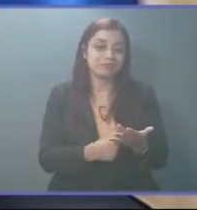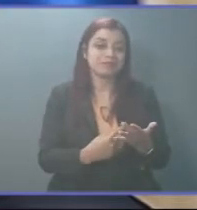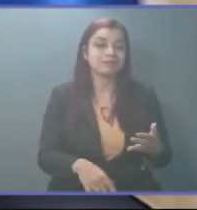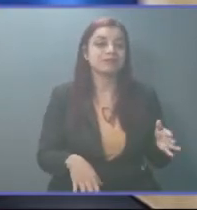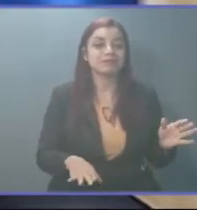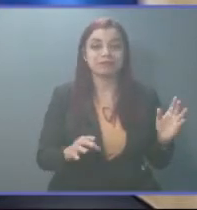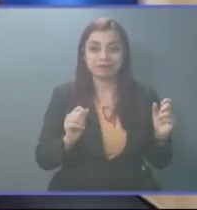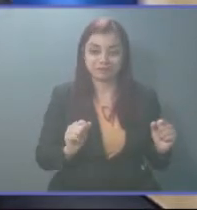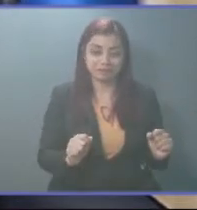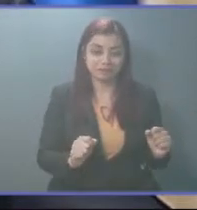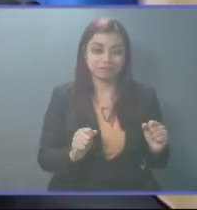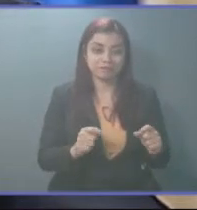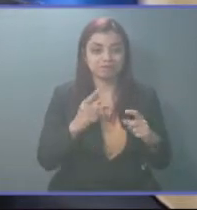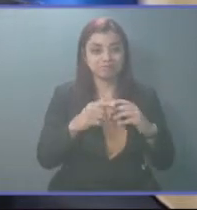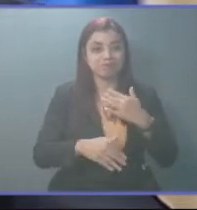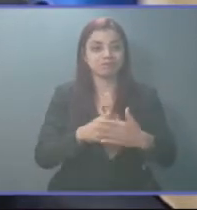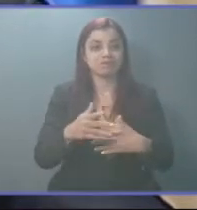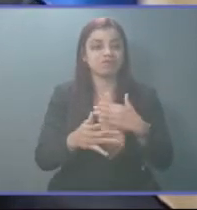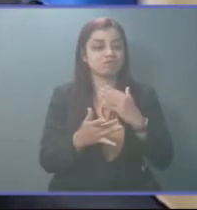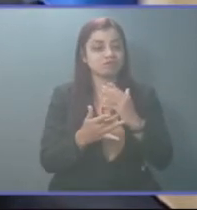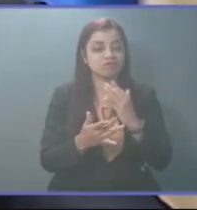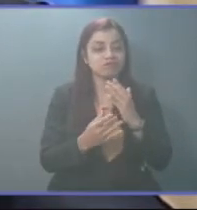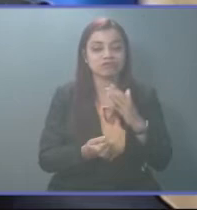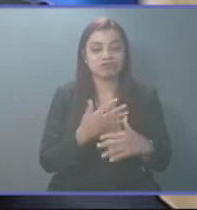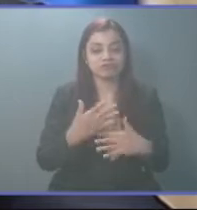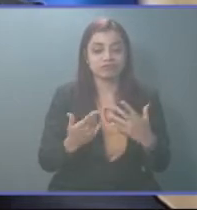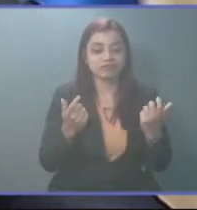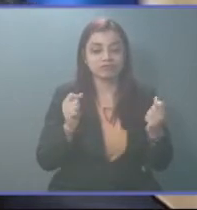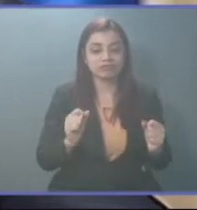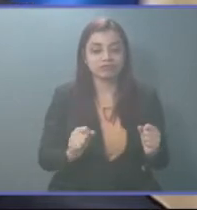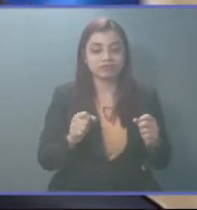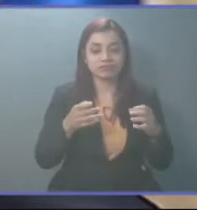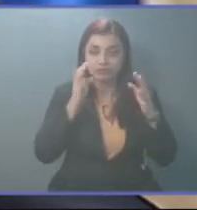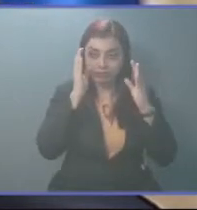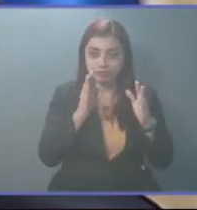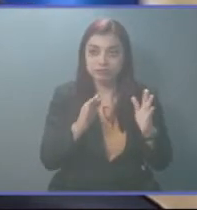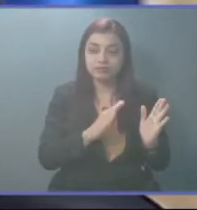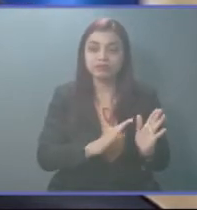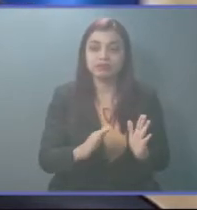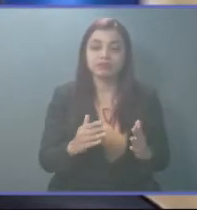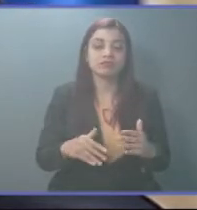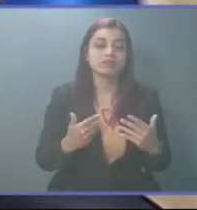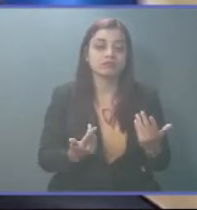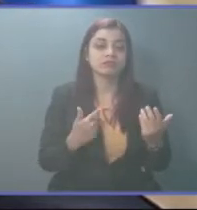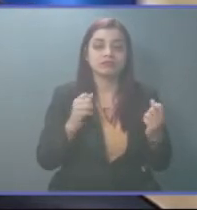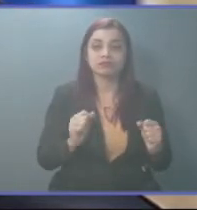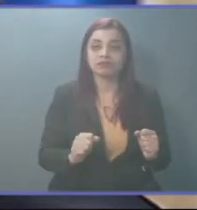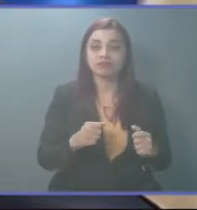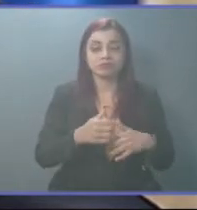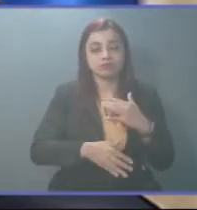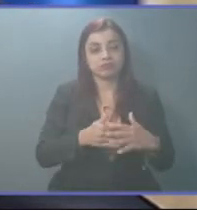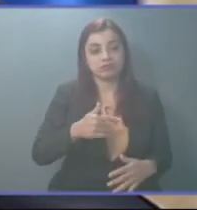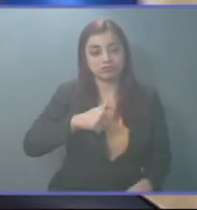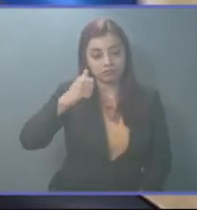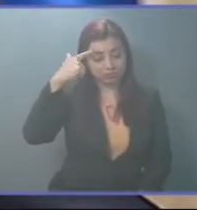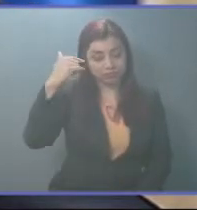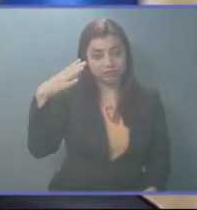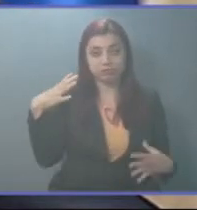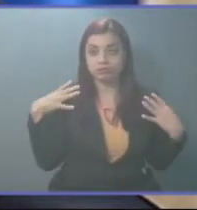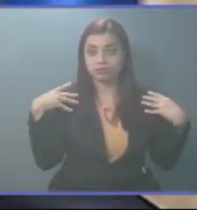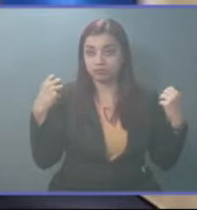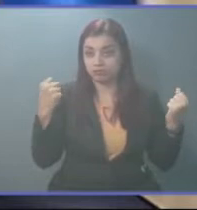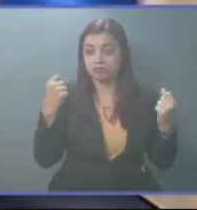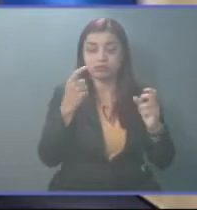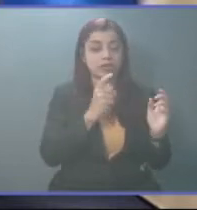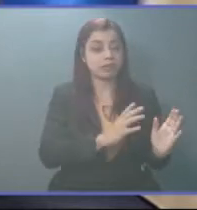personal profesional, técnico y administrativo idóneo para su atención integral. En todo caso, la Política Nacional de Salud deberá incluir